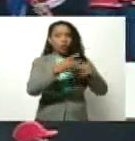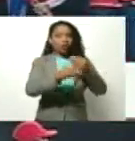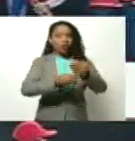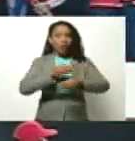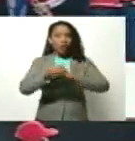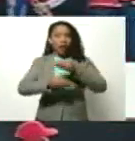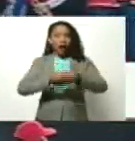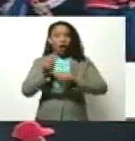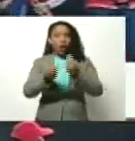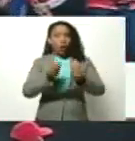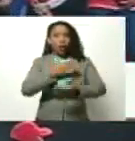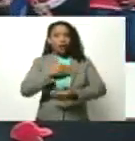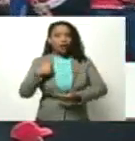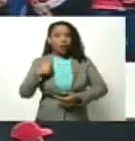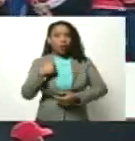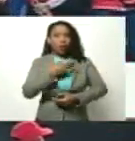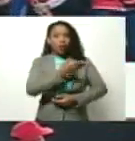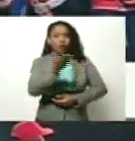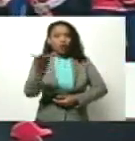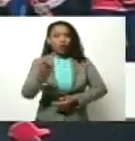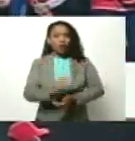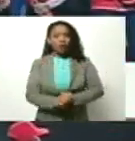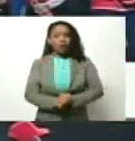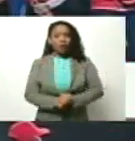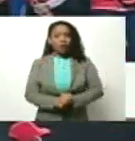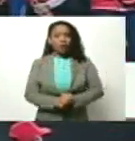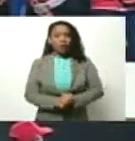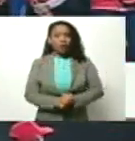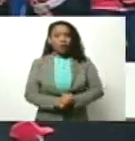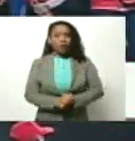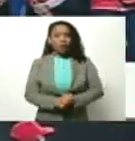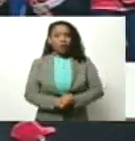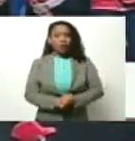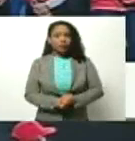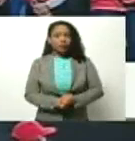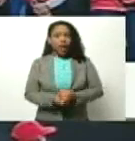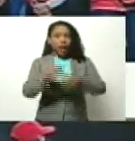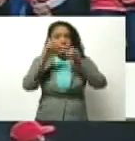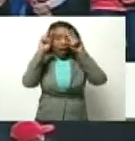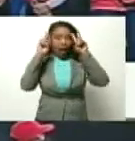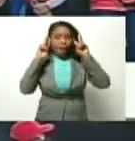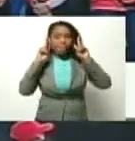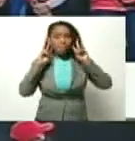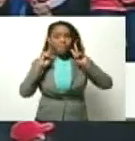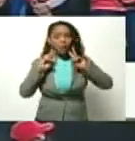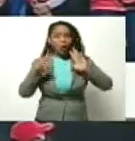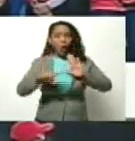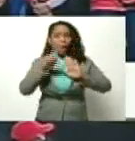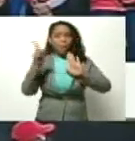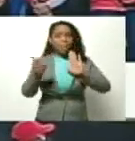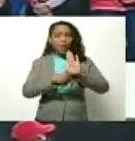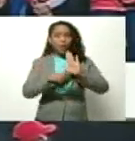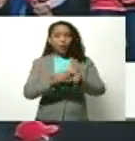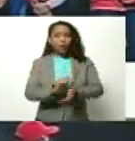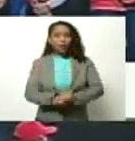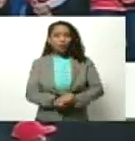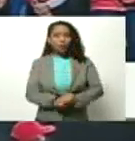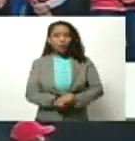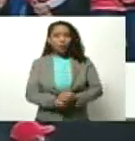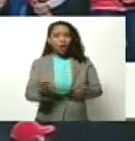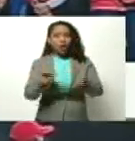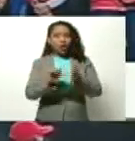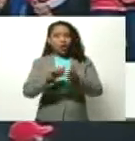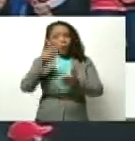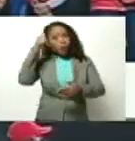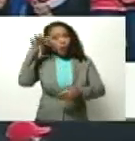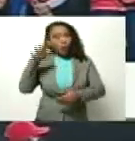como el que hicieron ustedes puro de una pureza absoluta donde